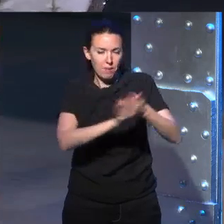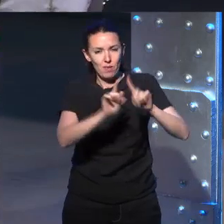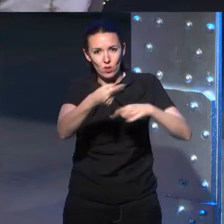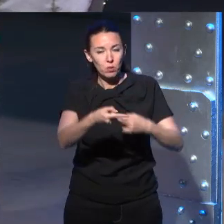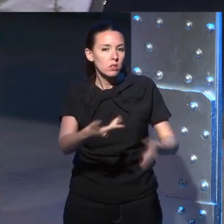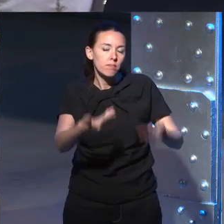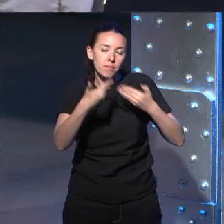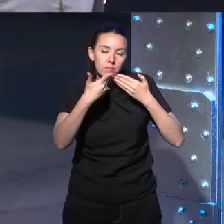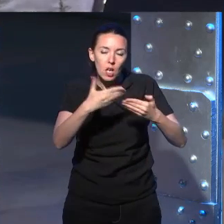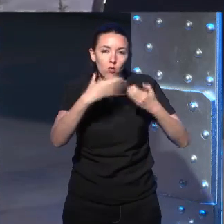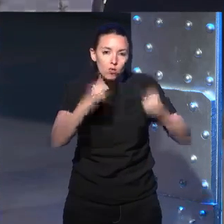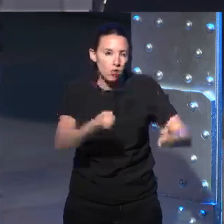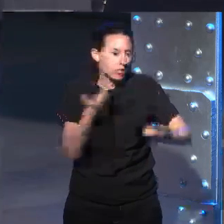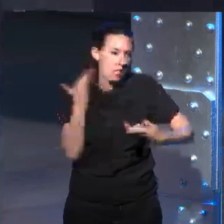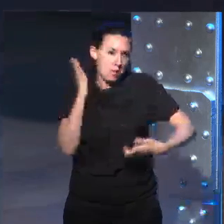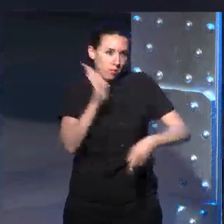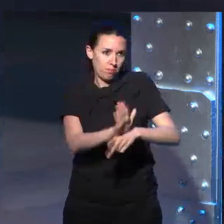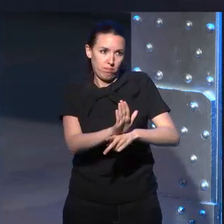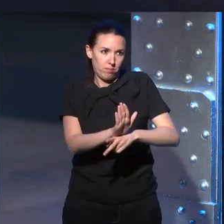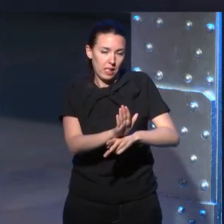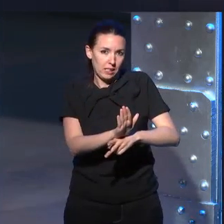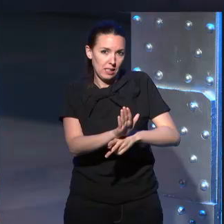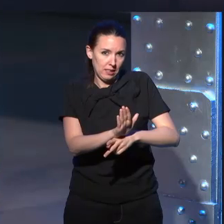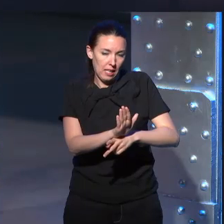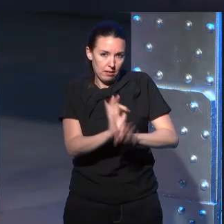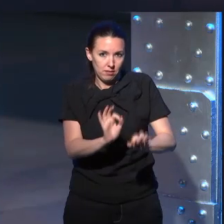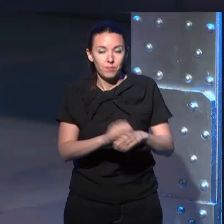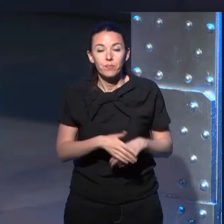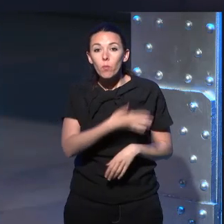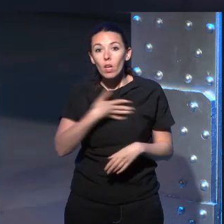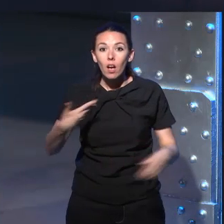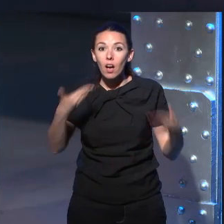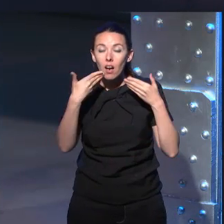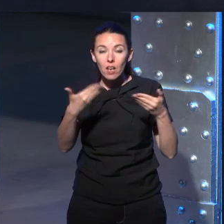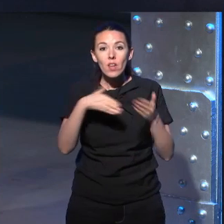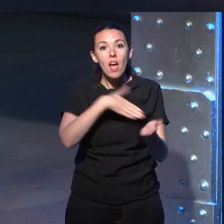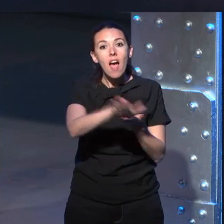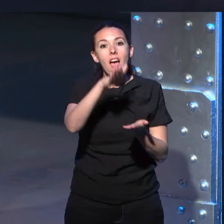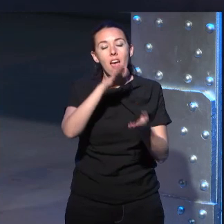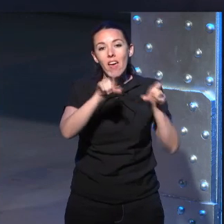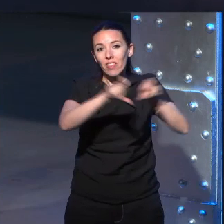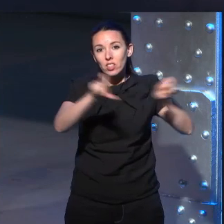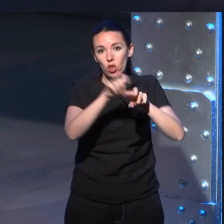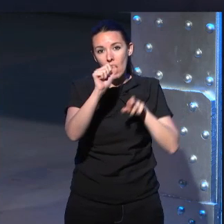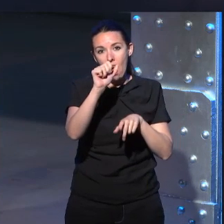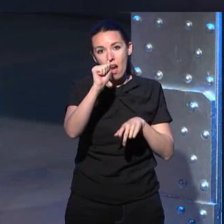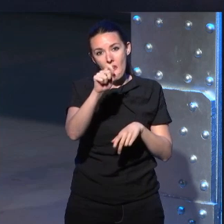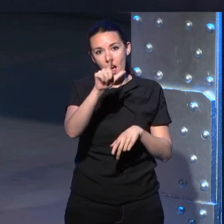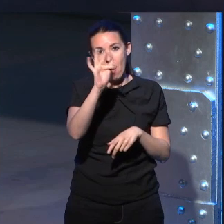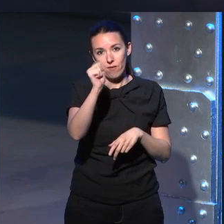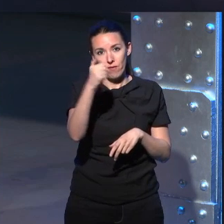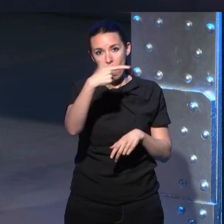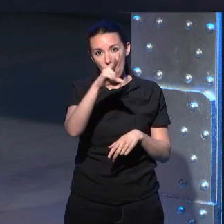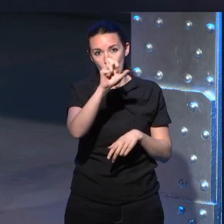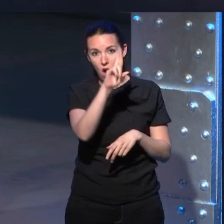Te agradezco mucho porque sé que no presentas libros. Quiero agradecer a la editorial Alfaguara, Gerardo Marín